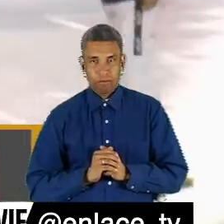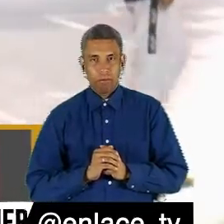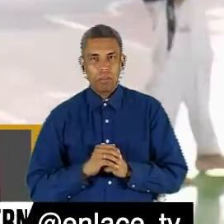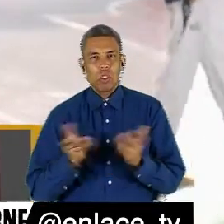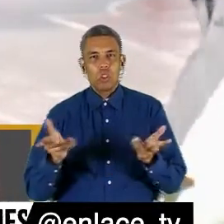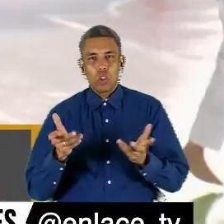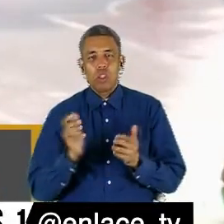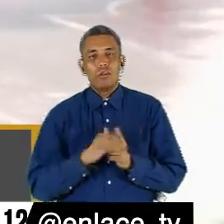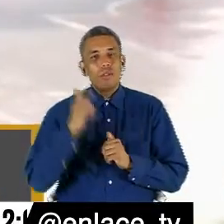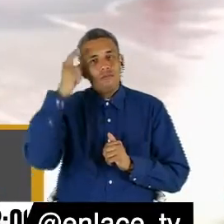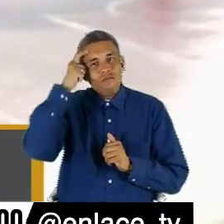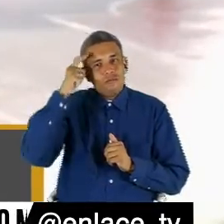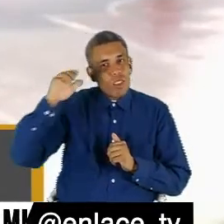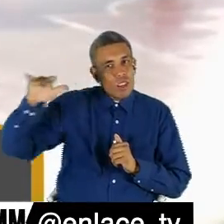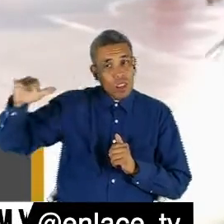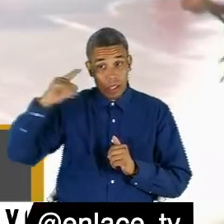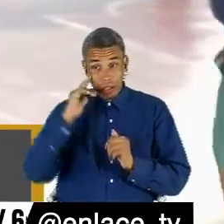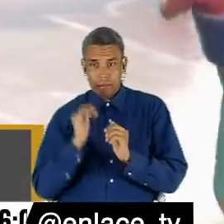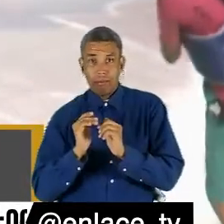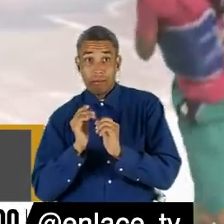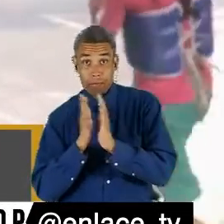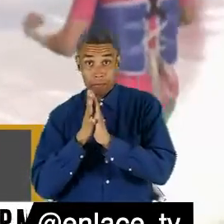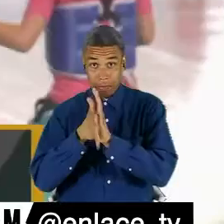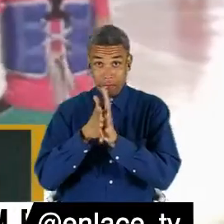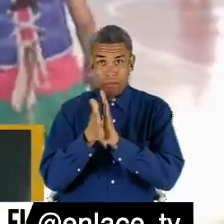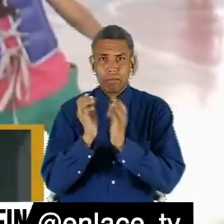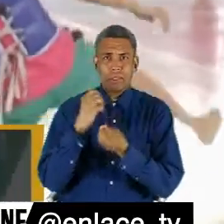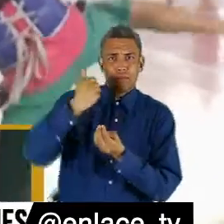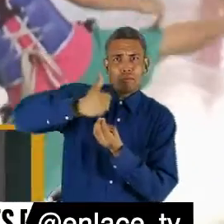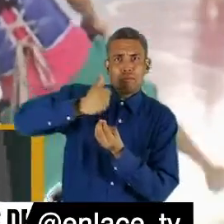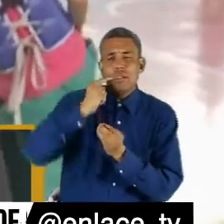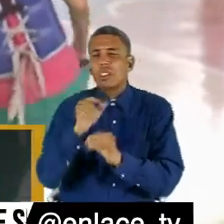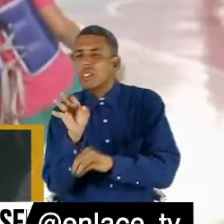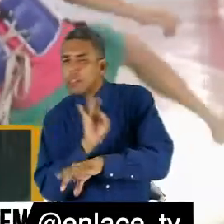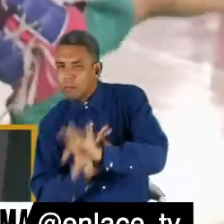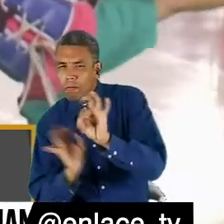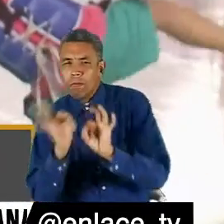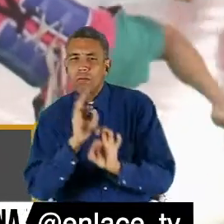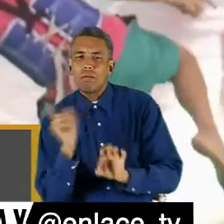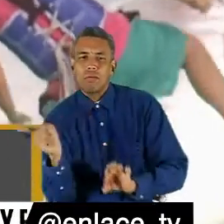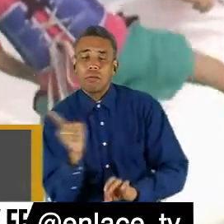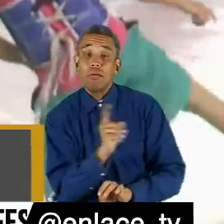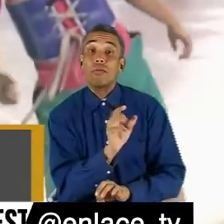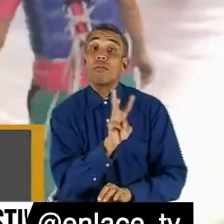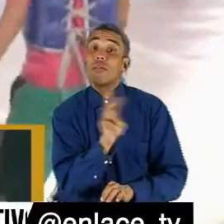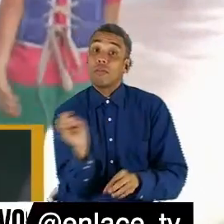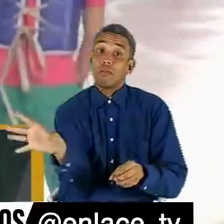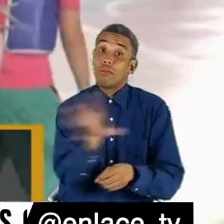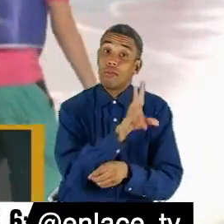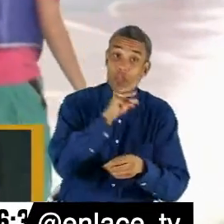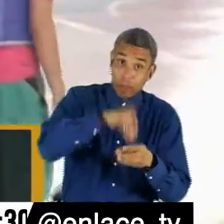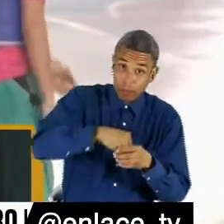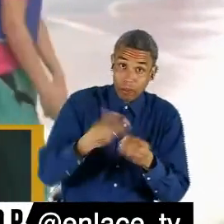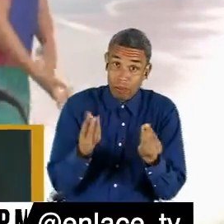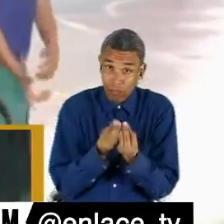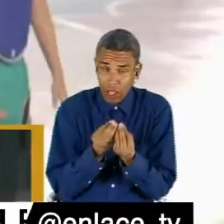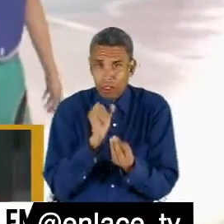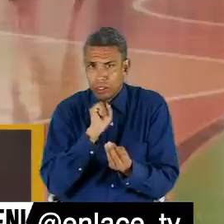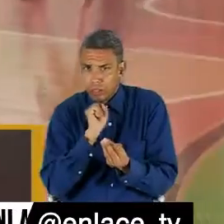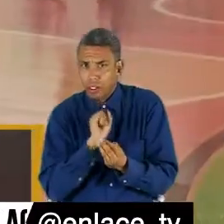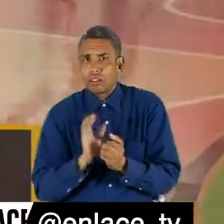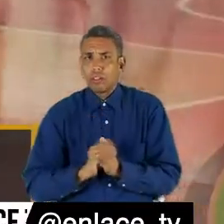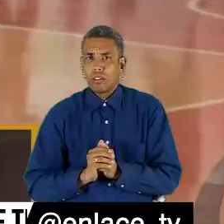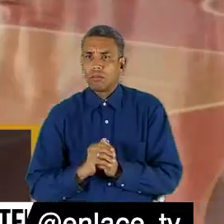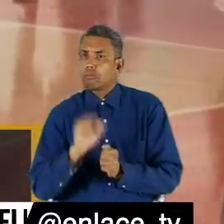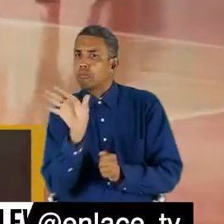seleccionados. Se hizo un llamado a todos los clubes, a las escuelas de formación. Gracias a Dios todos pues llegaron con sus